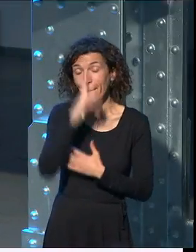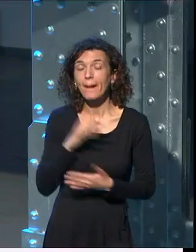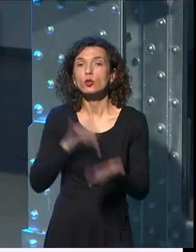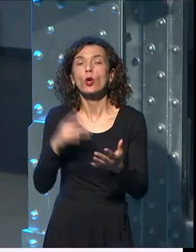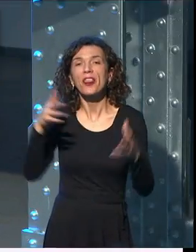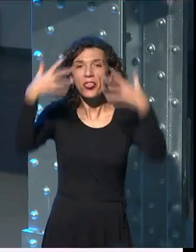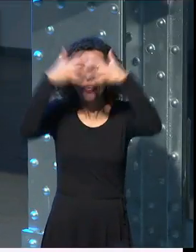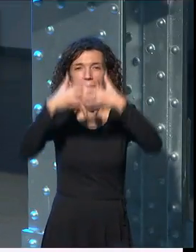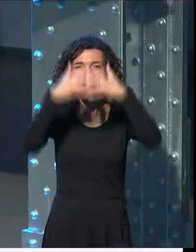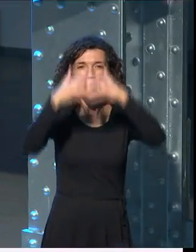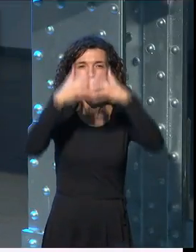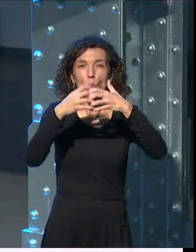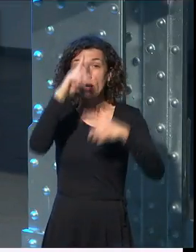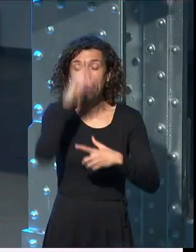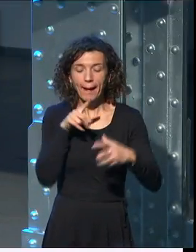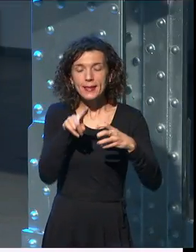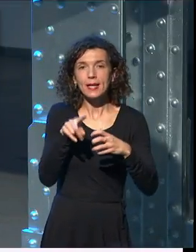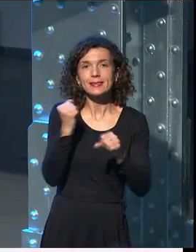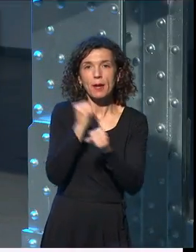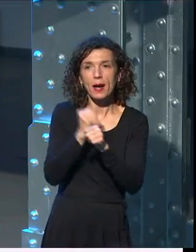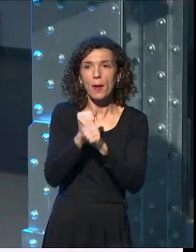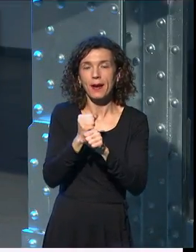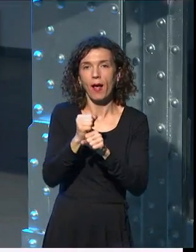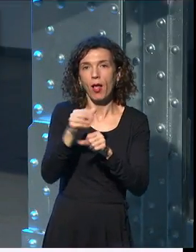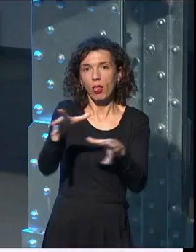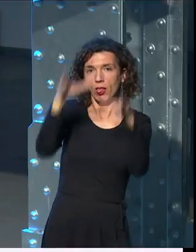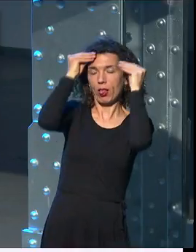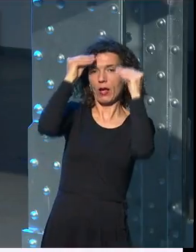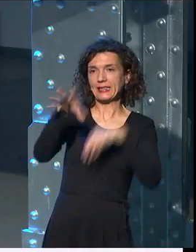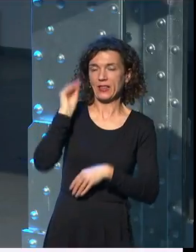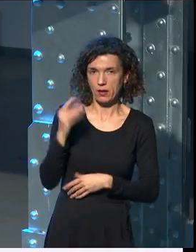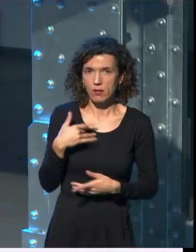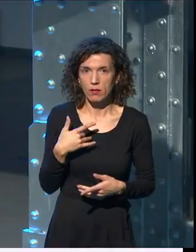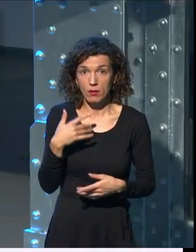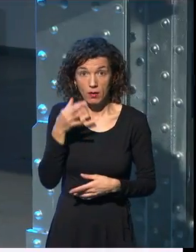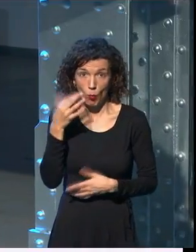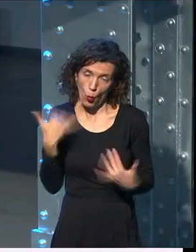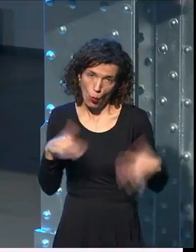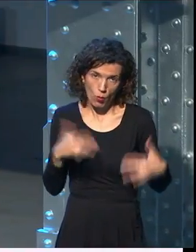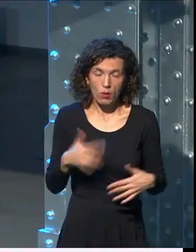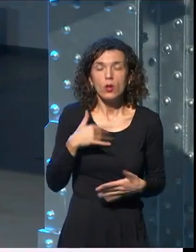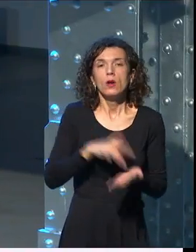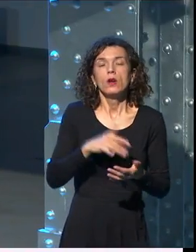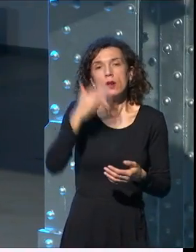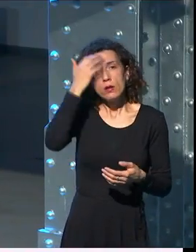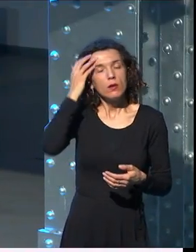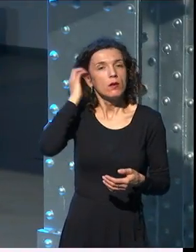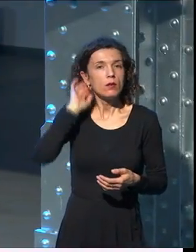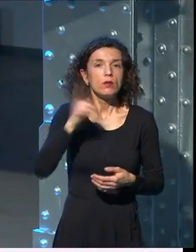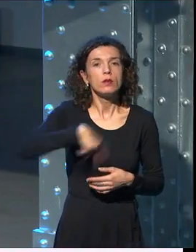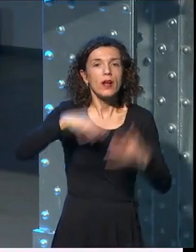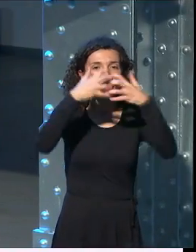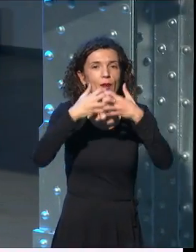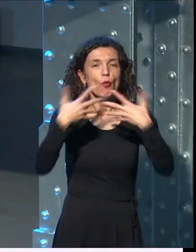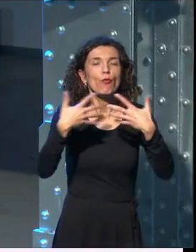con la que el cerebro tiene que trabajar para recuperar la información de entrada. Sorprendente, ¿no? Esto nos da una idea ya de cómo